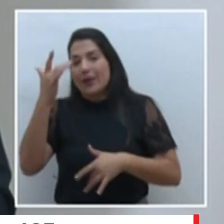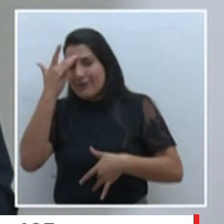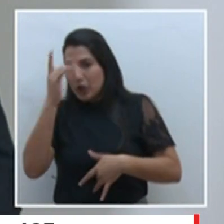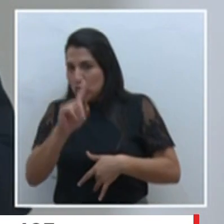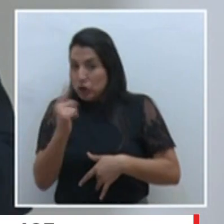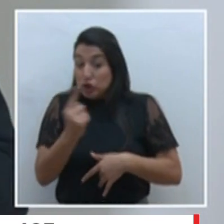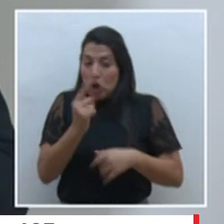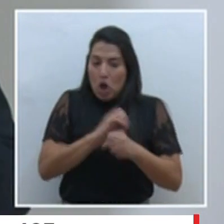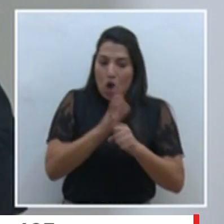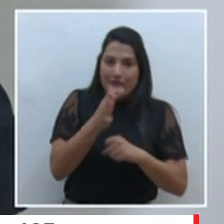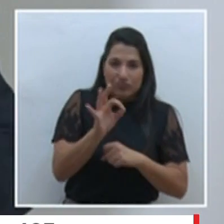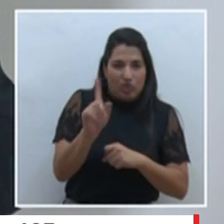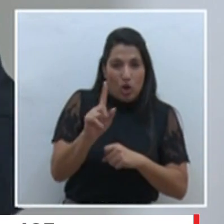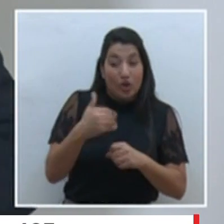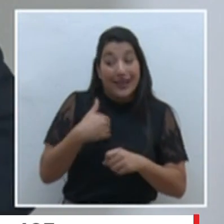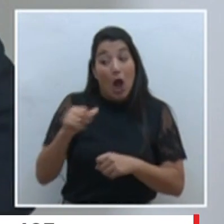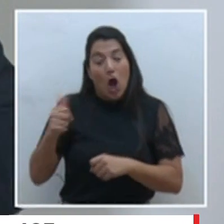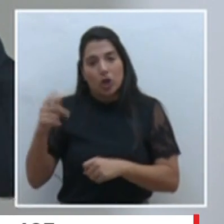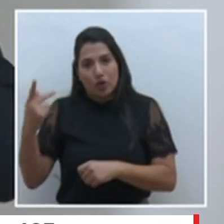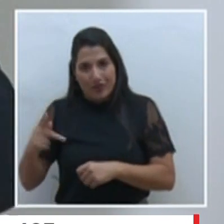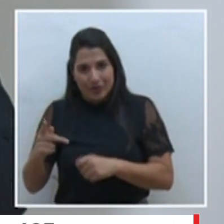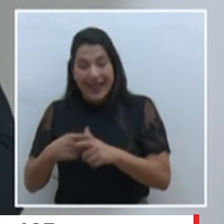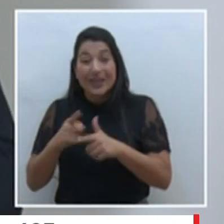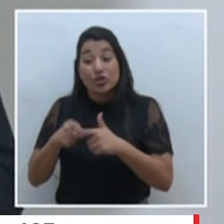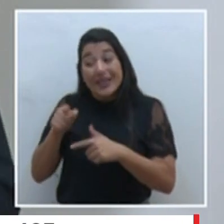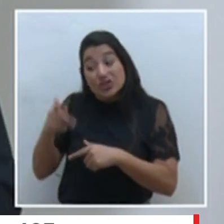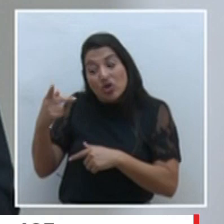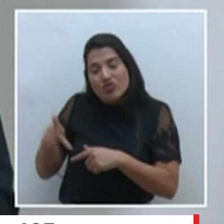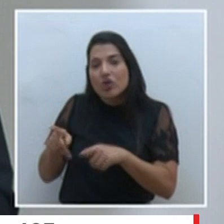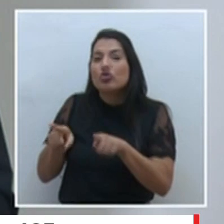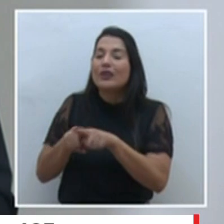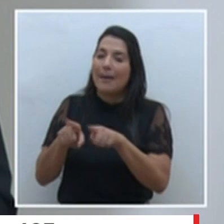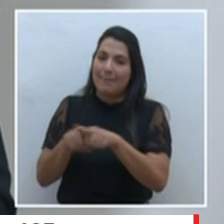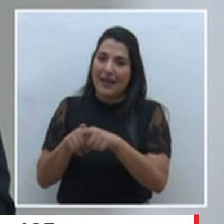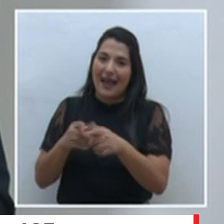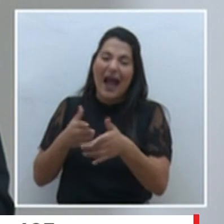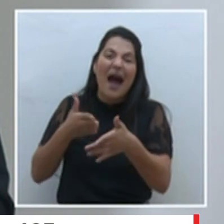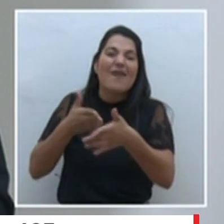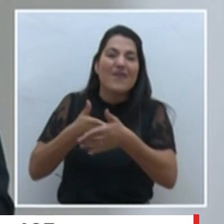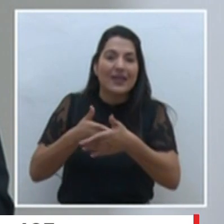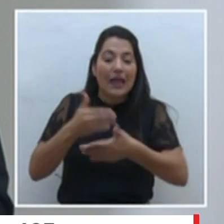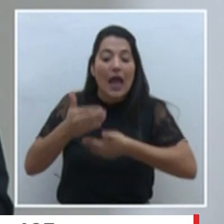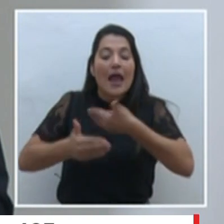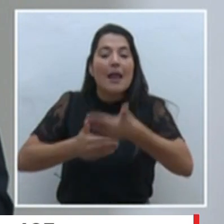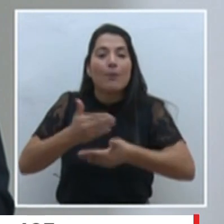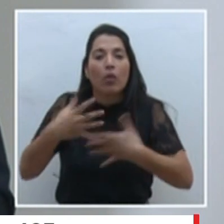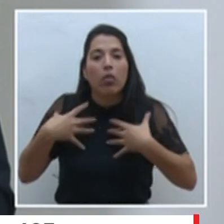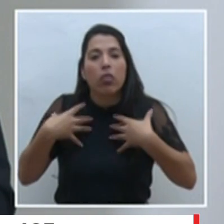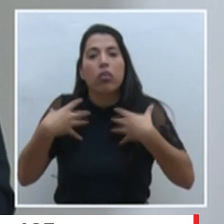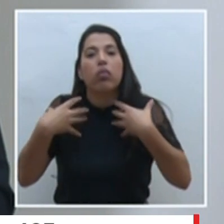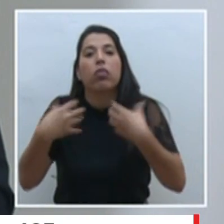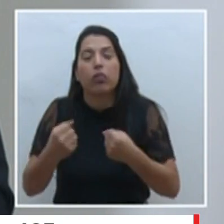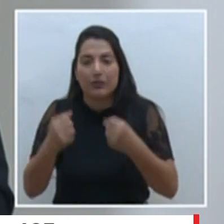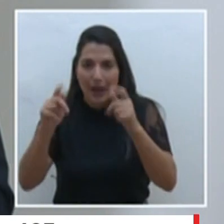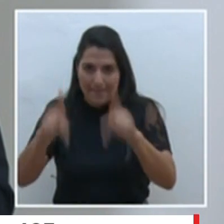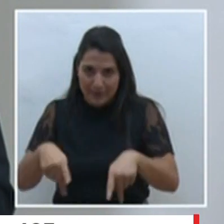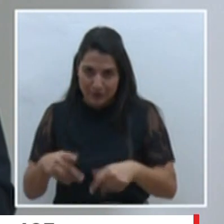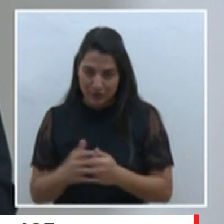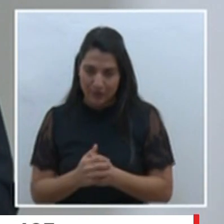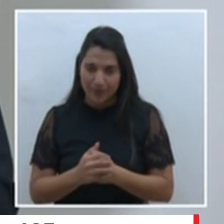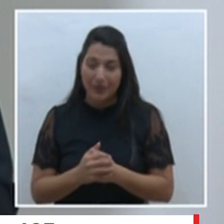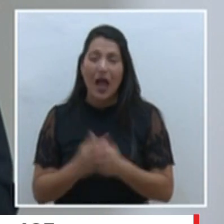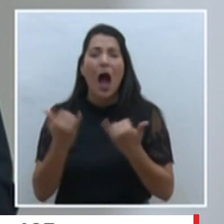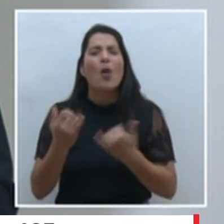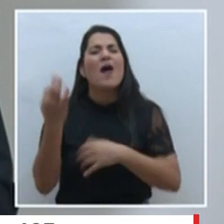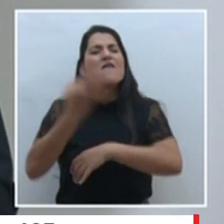COVID, y estas otras patologías también influyen sobre la evolución del paciente. Las